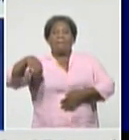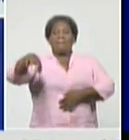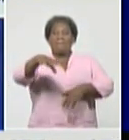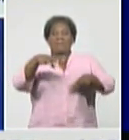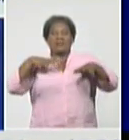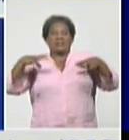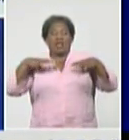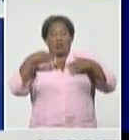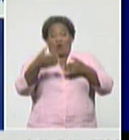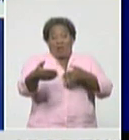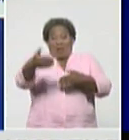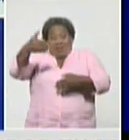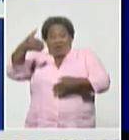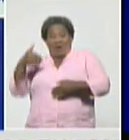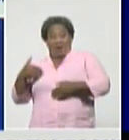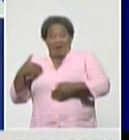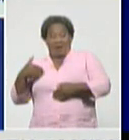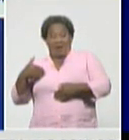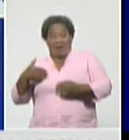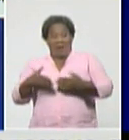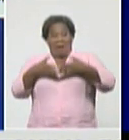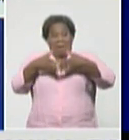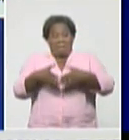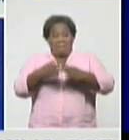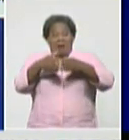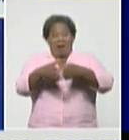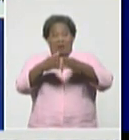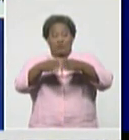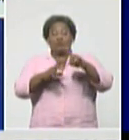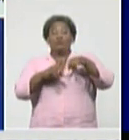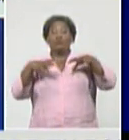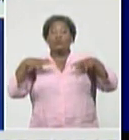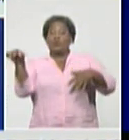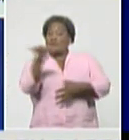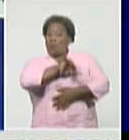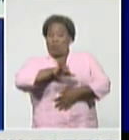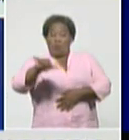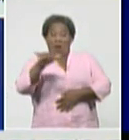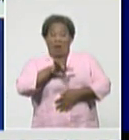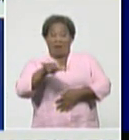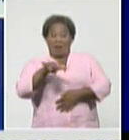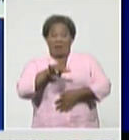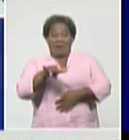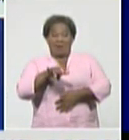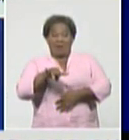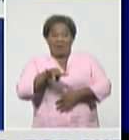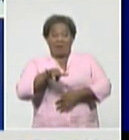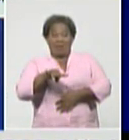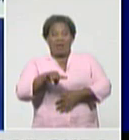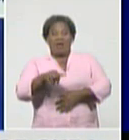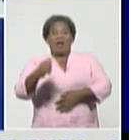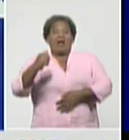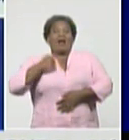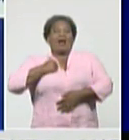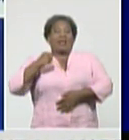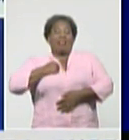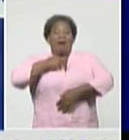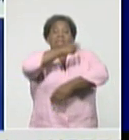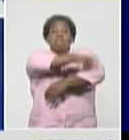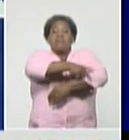acá se ve otro bote turístico que es de Canadá, en el